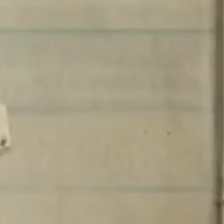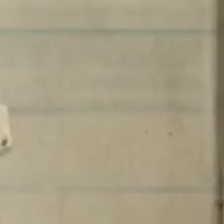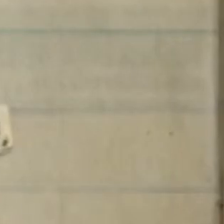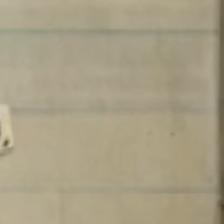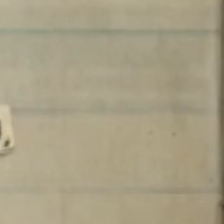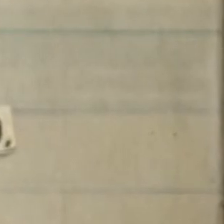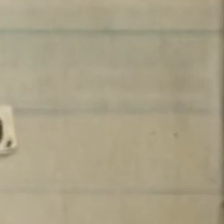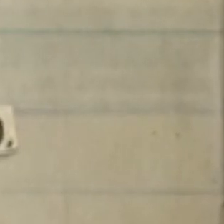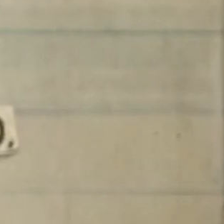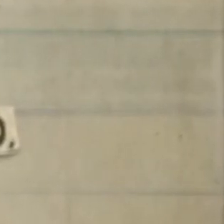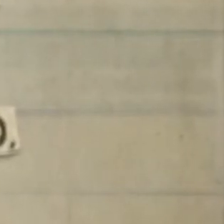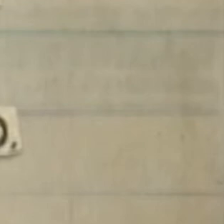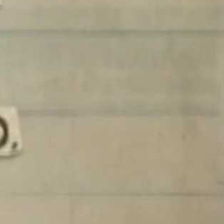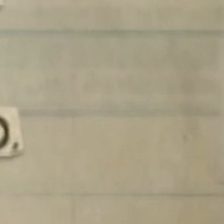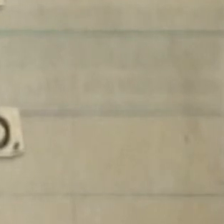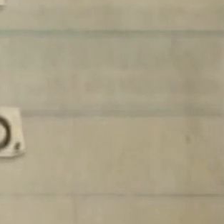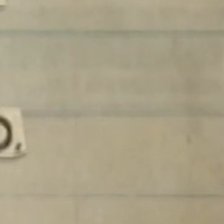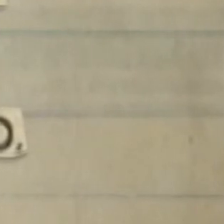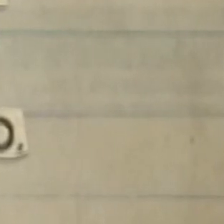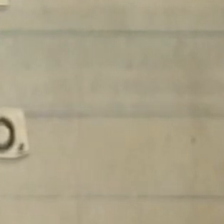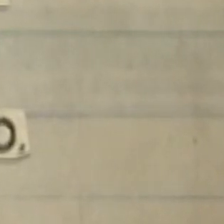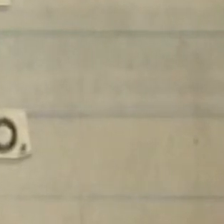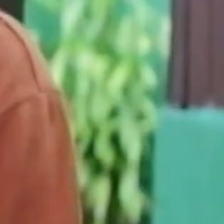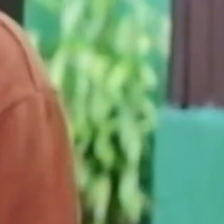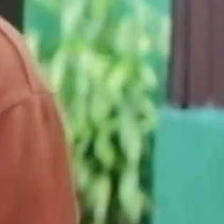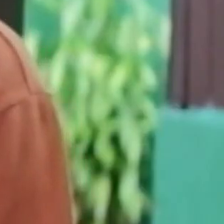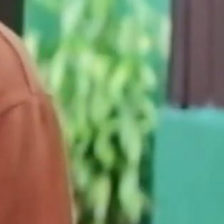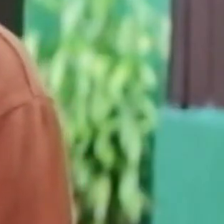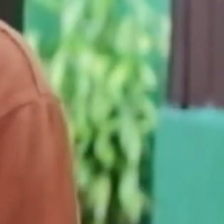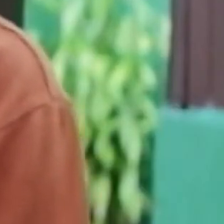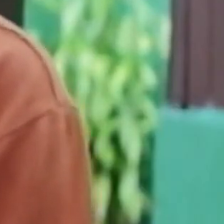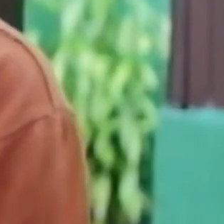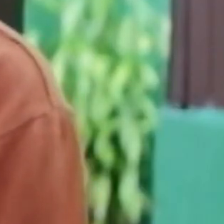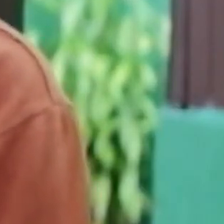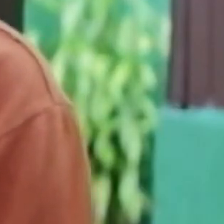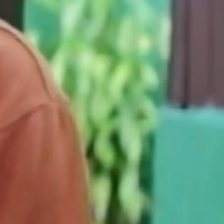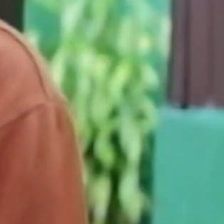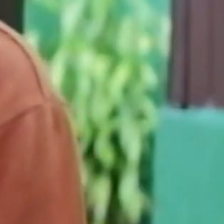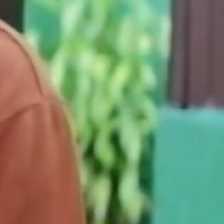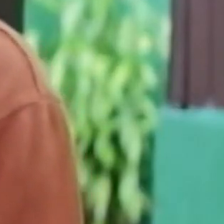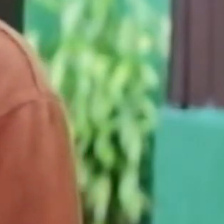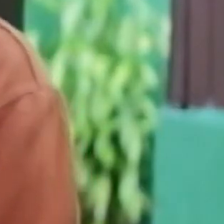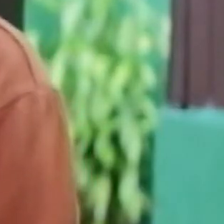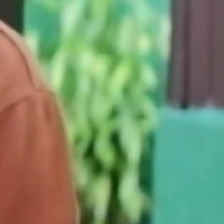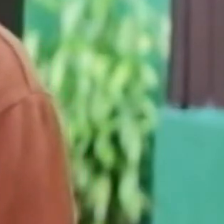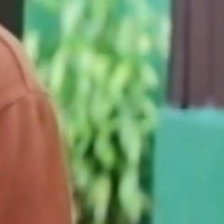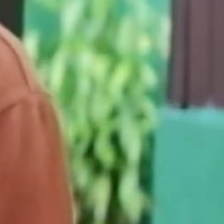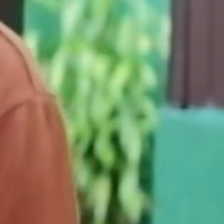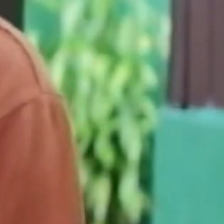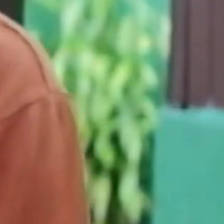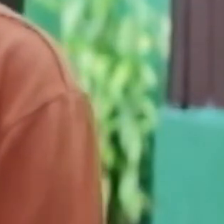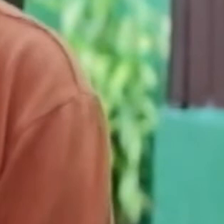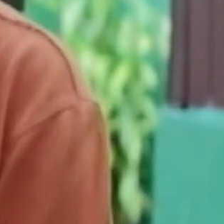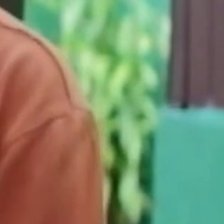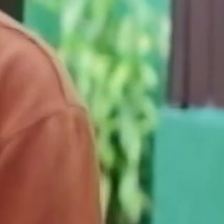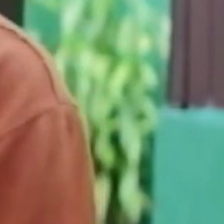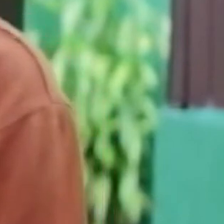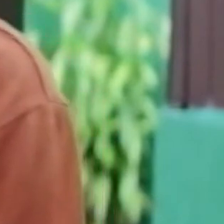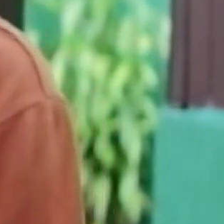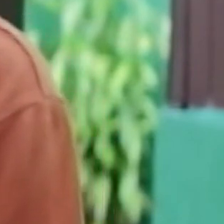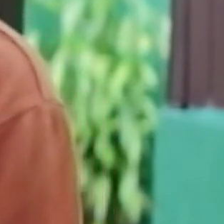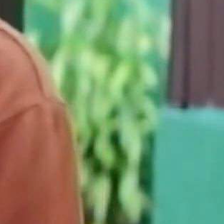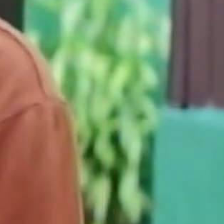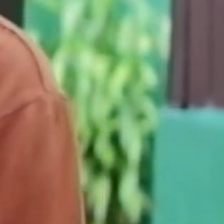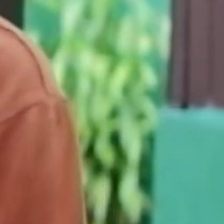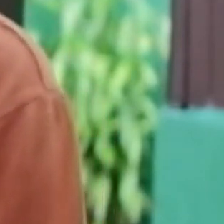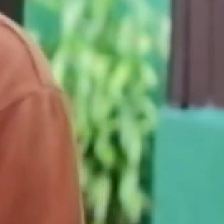que descubre verdades ocultas. Empezó a crear sospechas porque ni un balazo tenía el motocar y curioso, todos